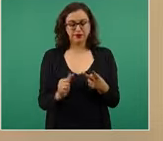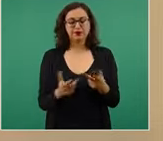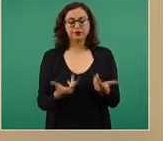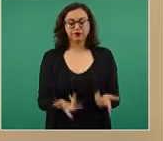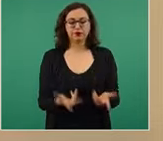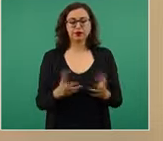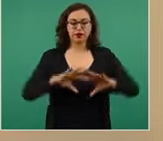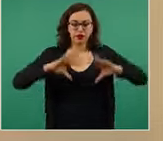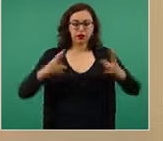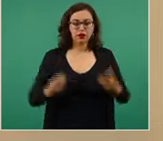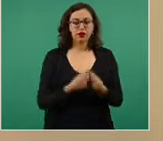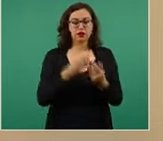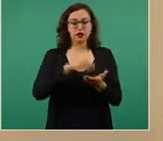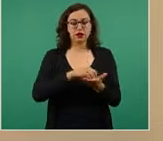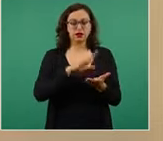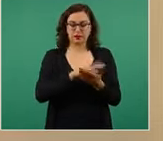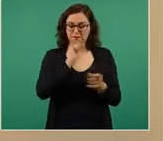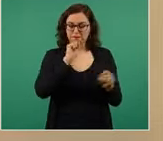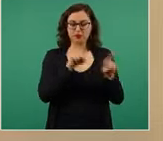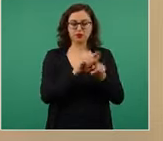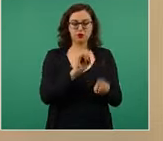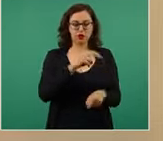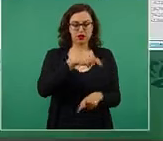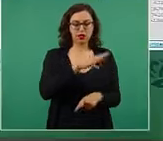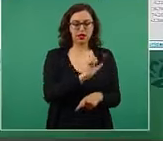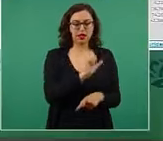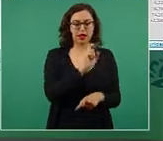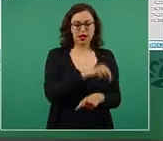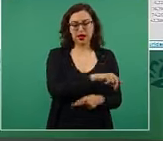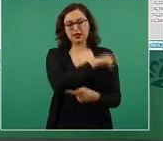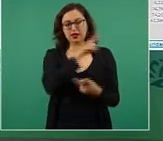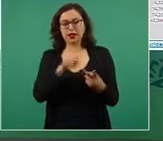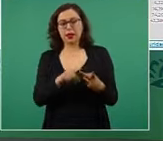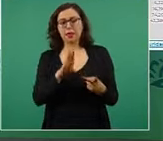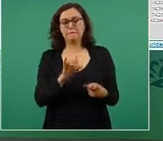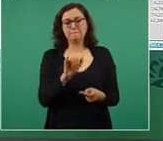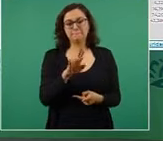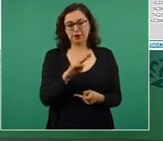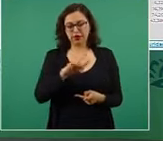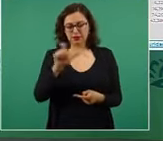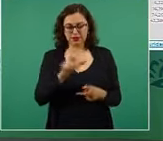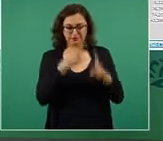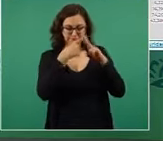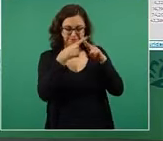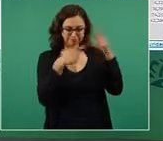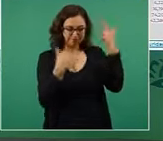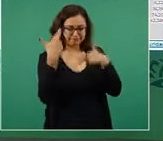están notificando ahí en el Incan y en Birmex, y el día de hoy vamos a distribuir